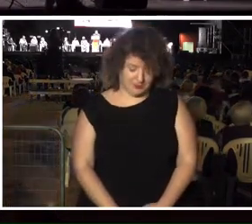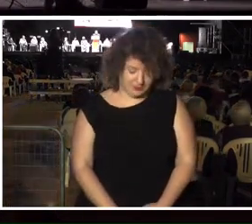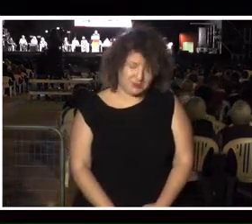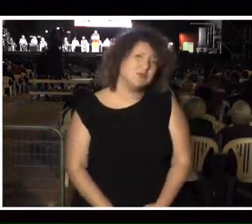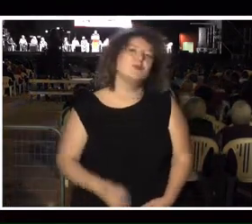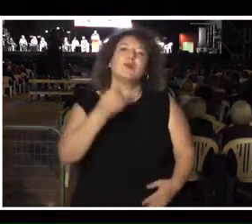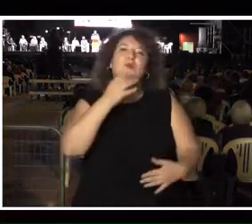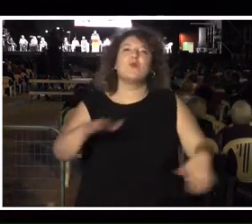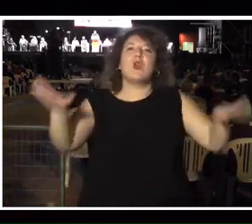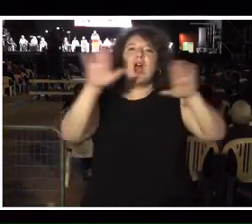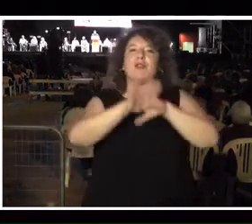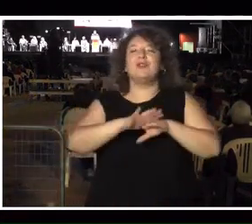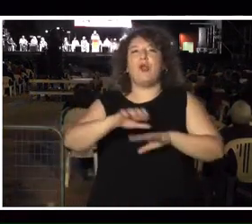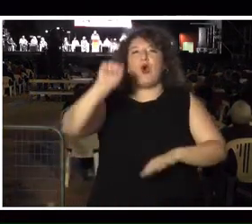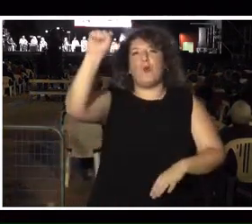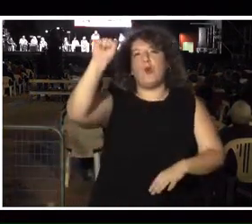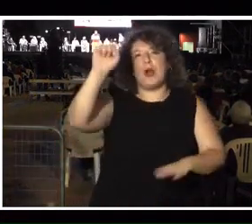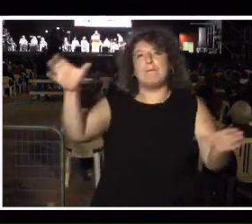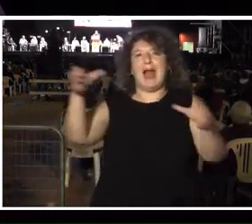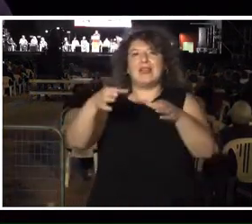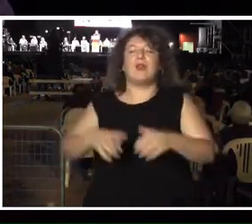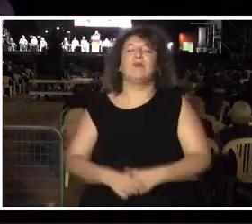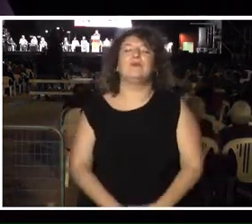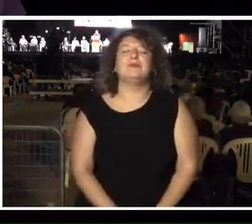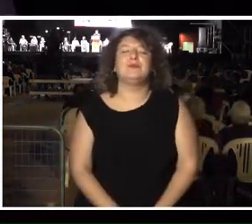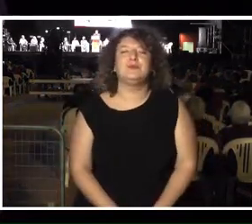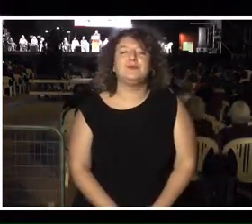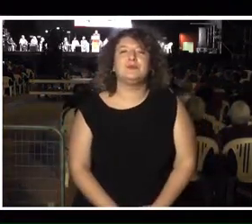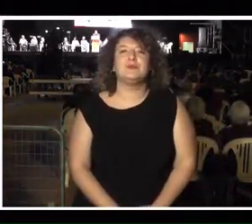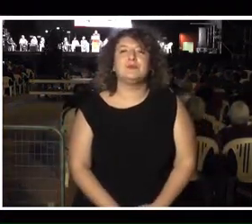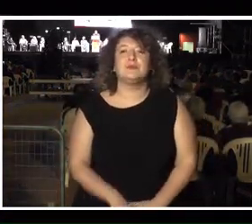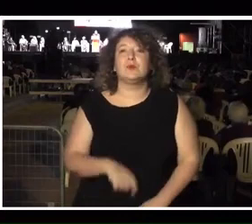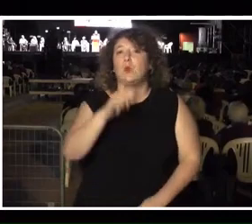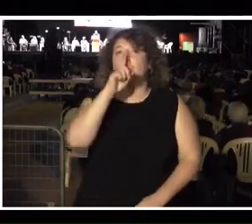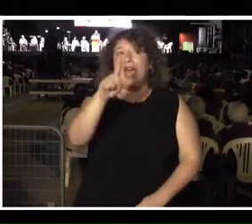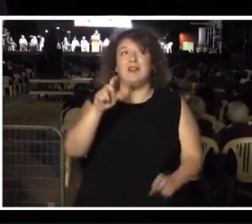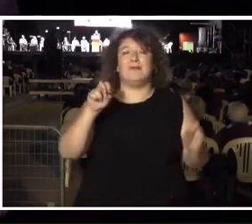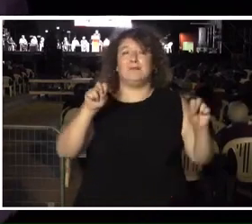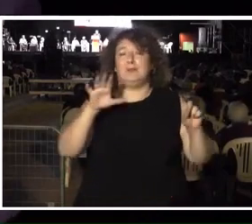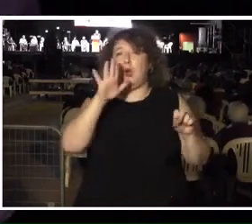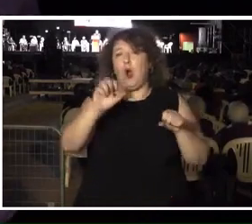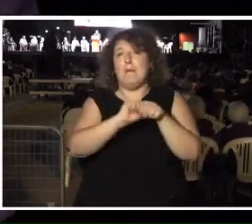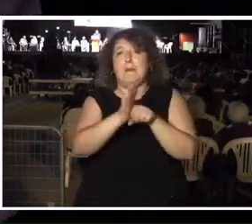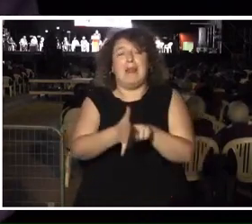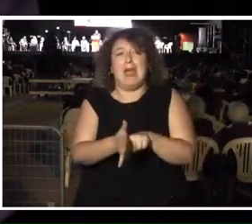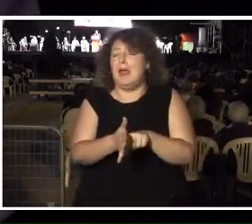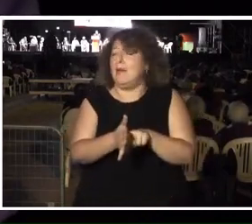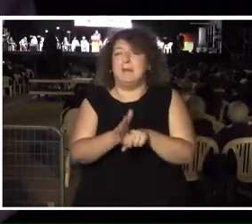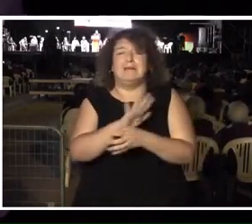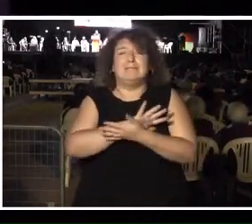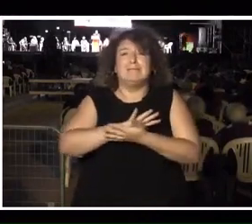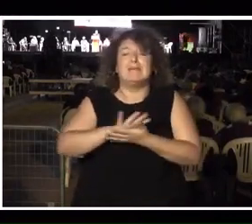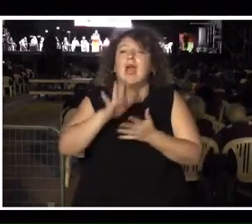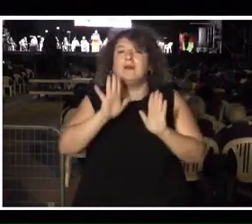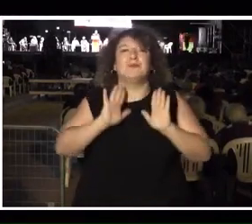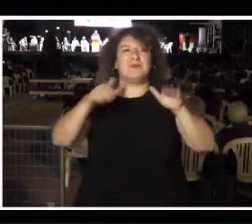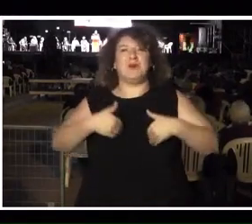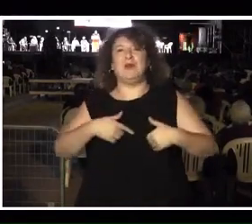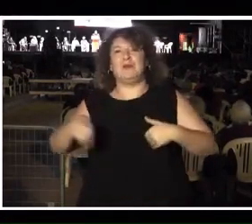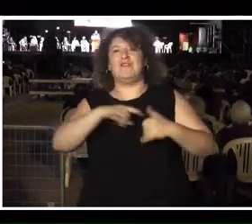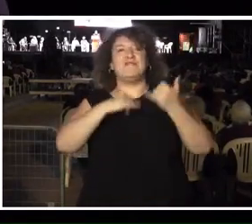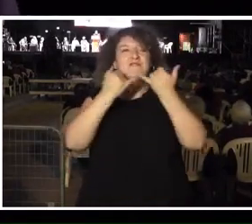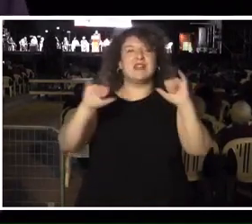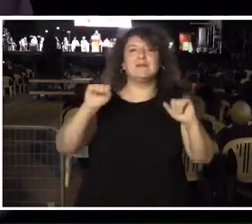Buenas noches, Partido Comunista. Tras un año de ausencia por la pandemia, vuelve la fiesta del PC y de nuevo las